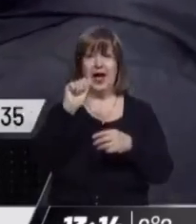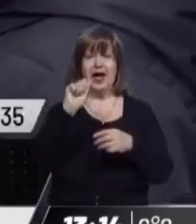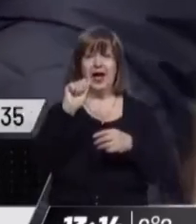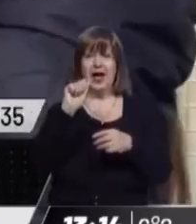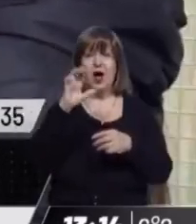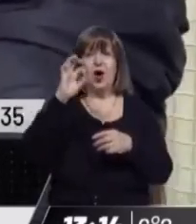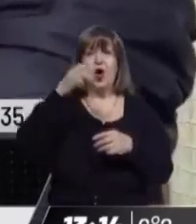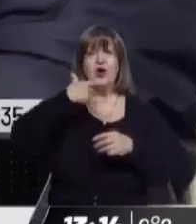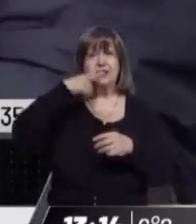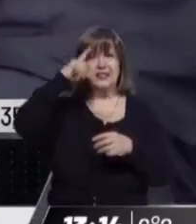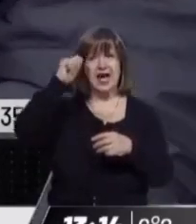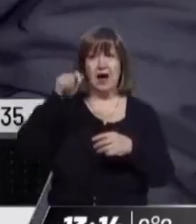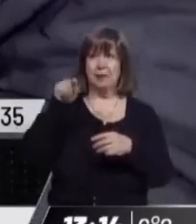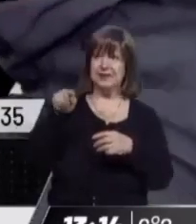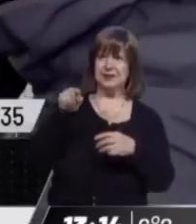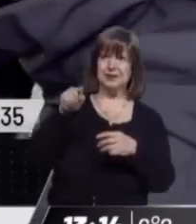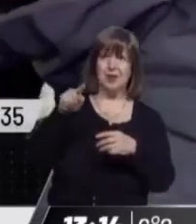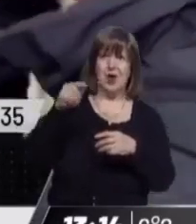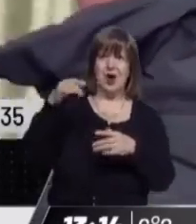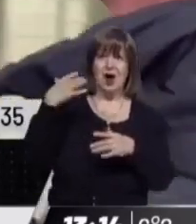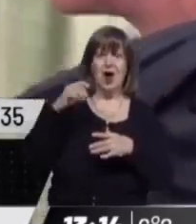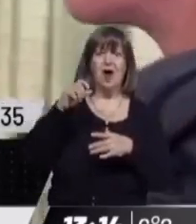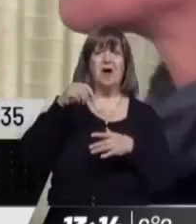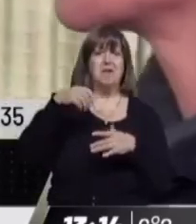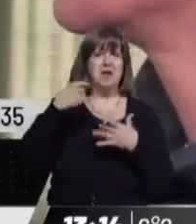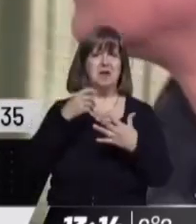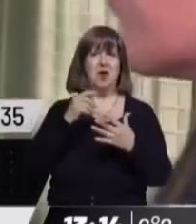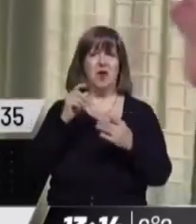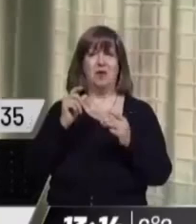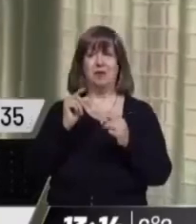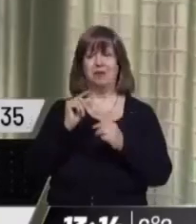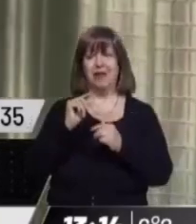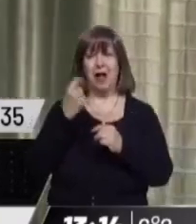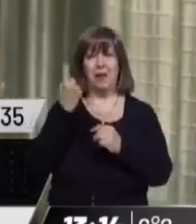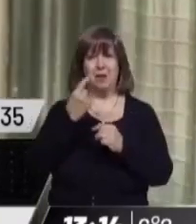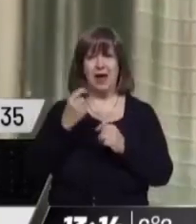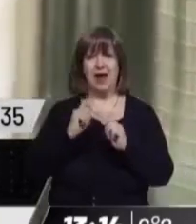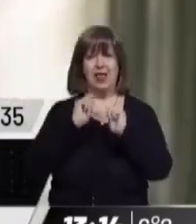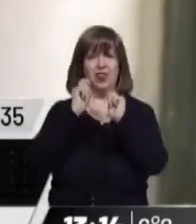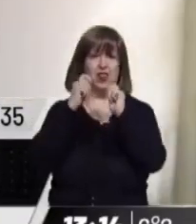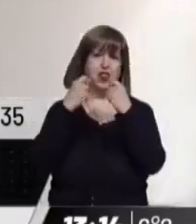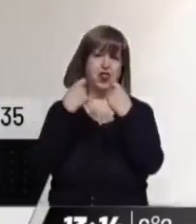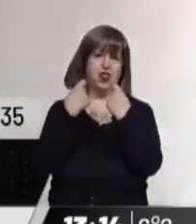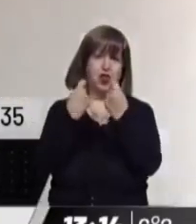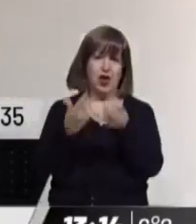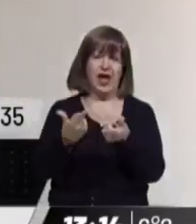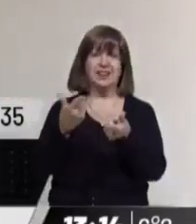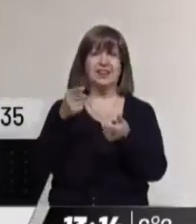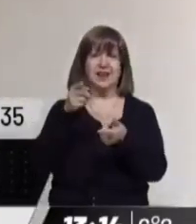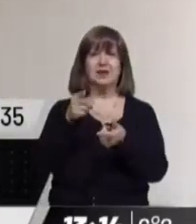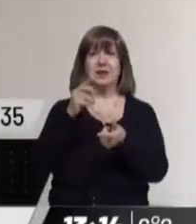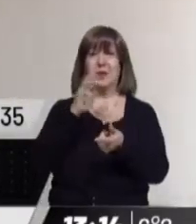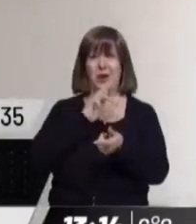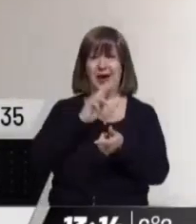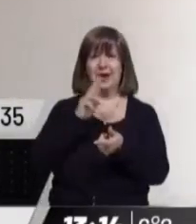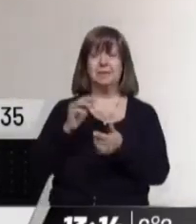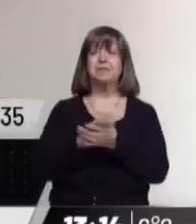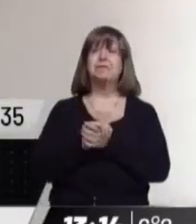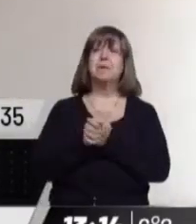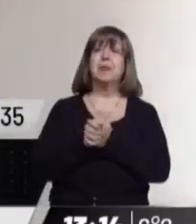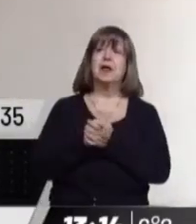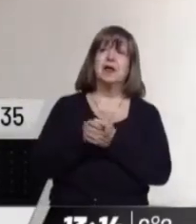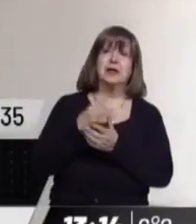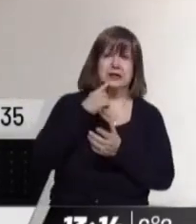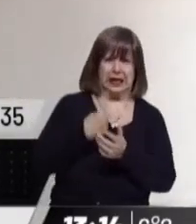viene brindándose a los demás y ahora estamos medios tristes. Sí, estamos bastante tristes porque las cosas que se llevaron eran para los